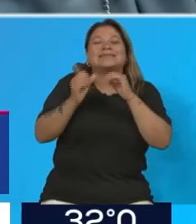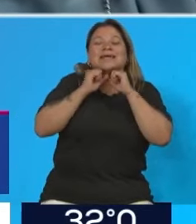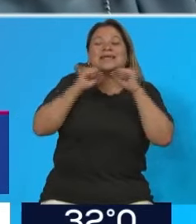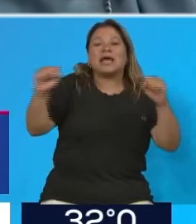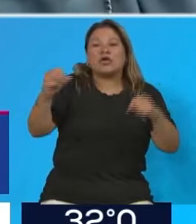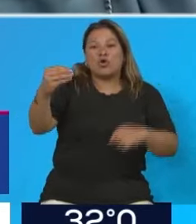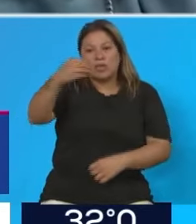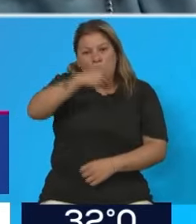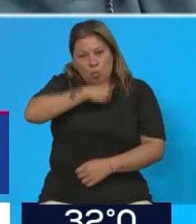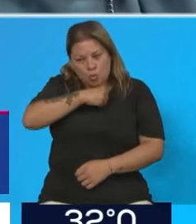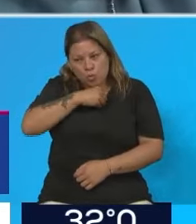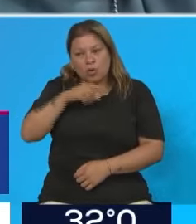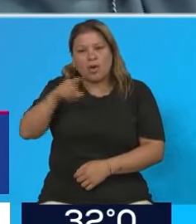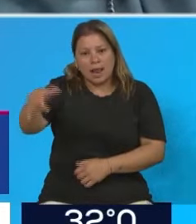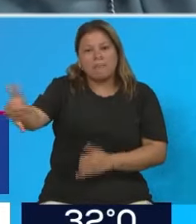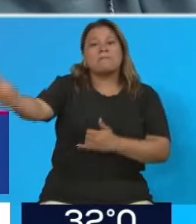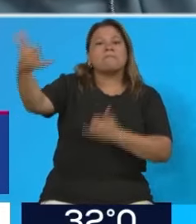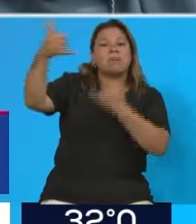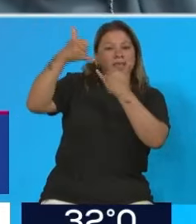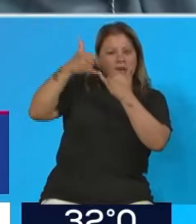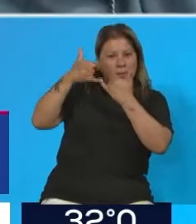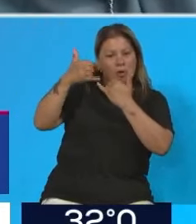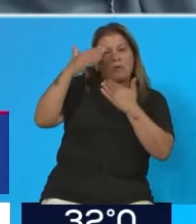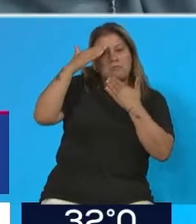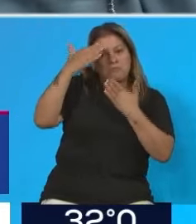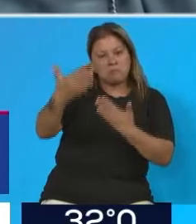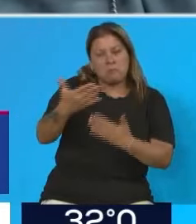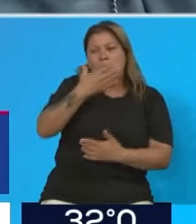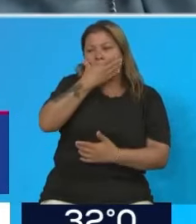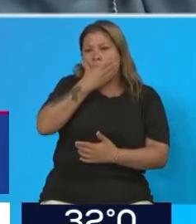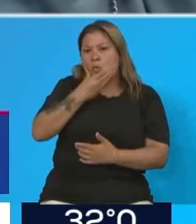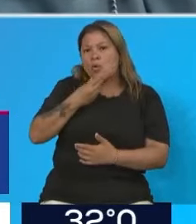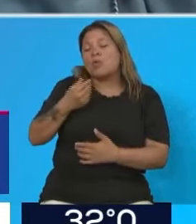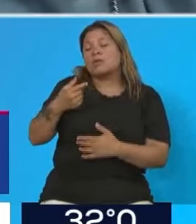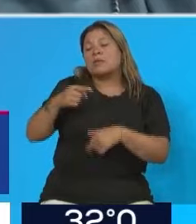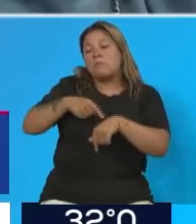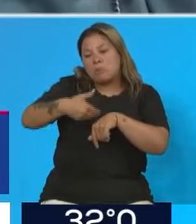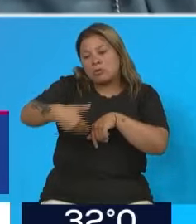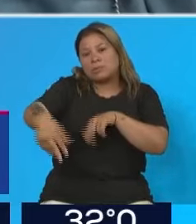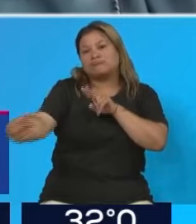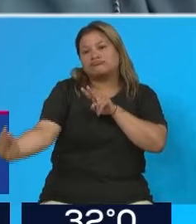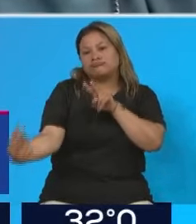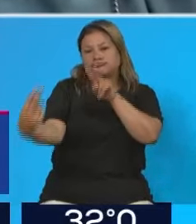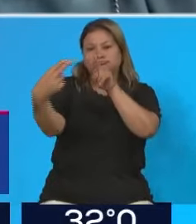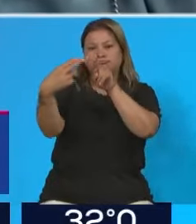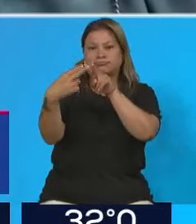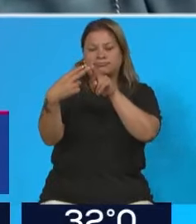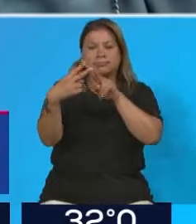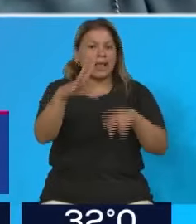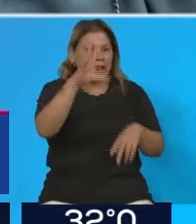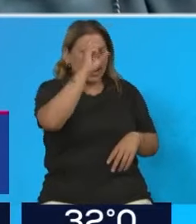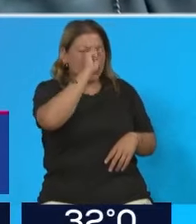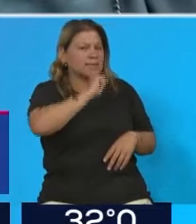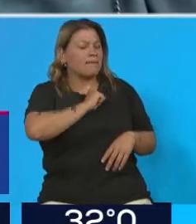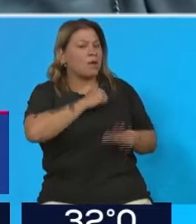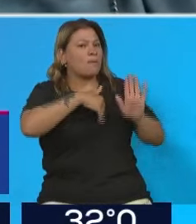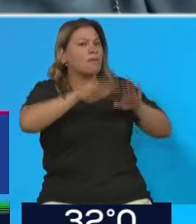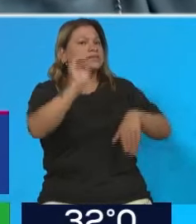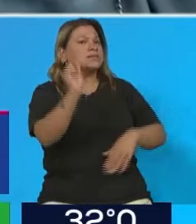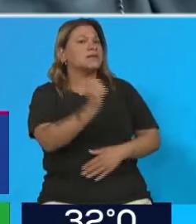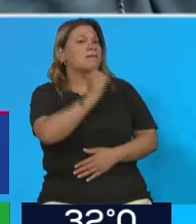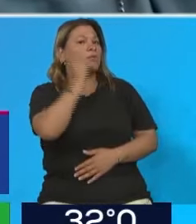llamado me ha saludado ha sido muy amable e incluso hemos quedado en encontrarnos Próximamente Cuál es el gran desafío que usted tiene en su